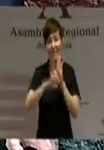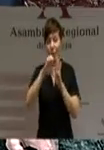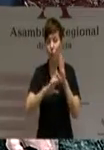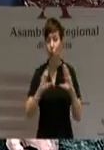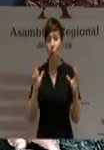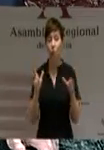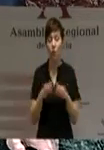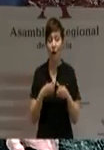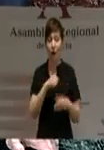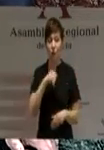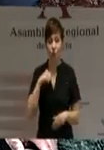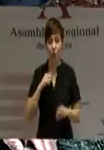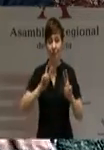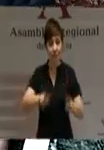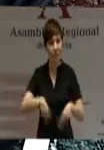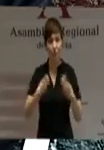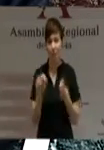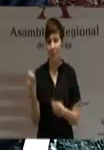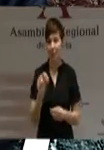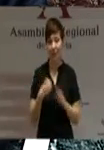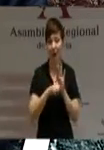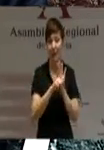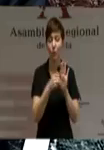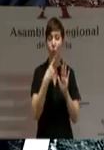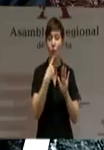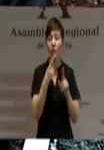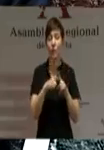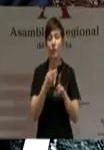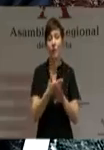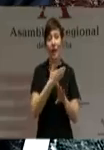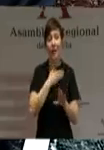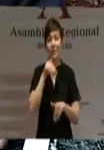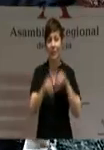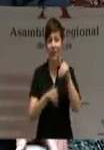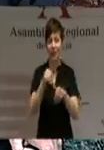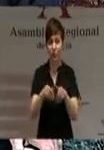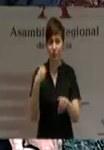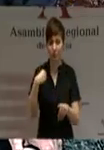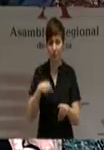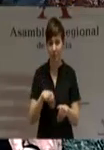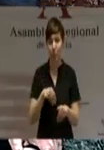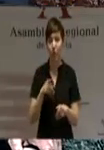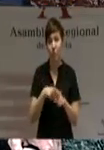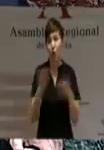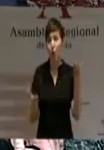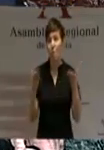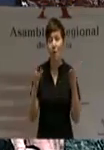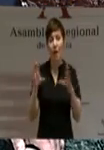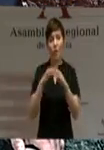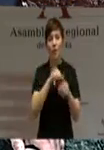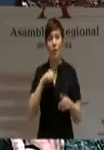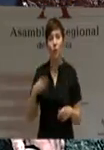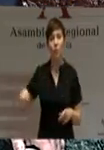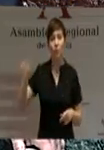Autonomía en el artículo en el que se limita la capacidad de anticipación electoral para hacer viable, como otras comunidades autónomas, que éstas no tengan